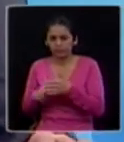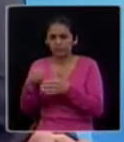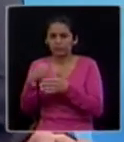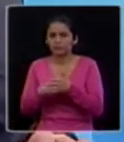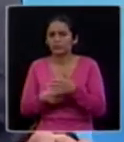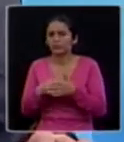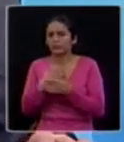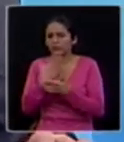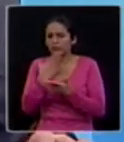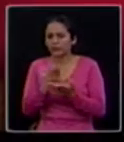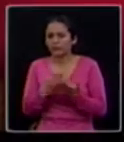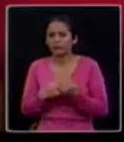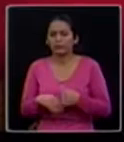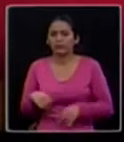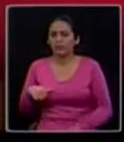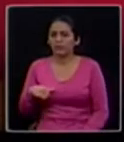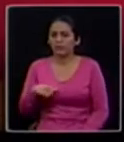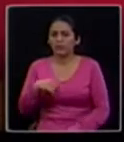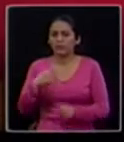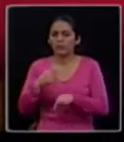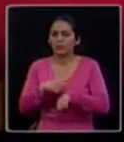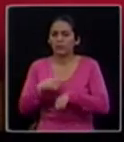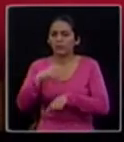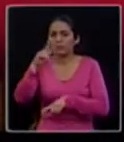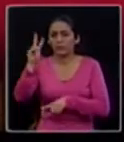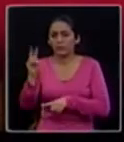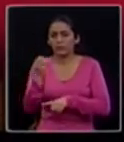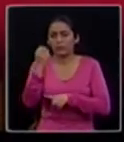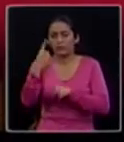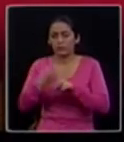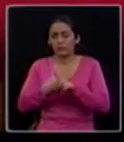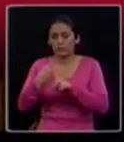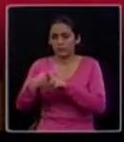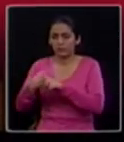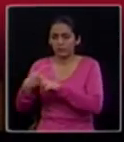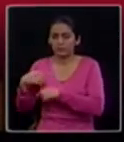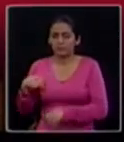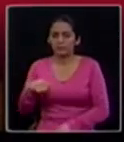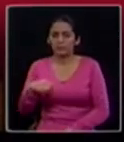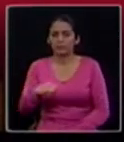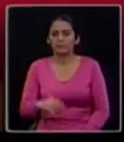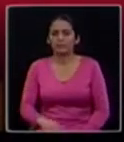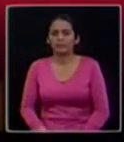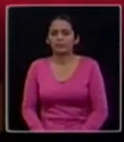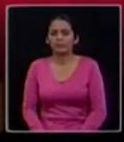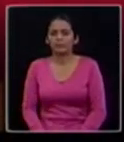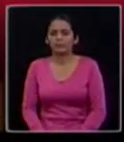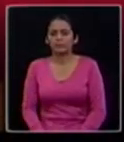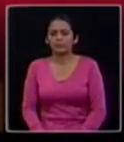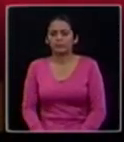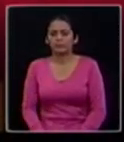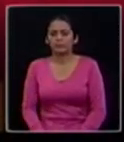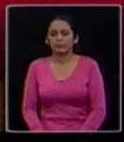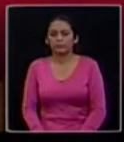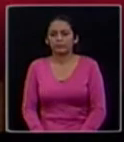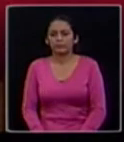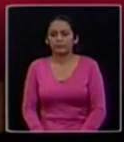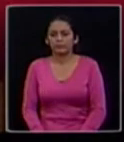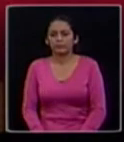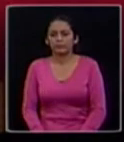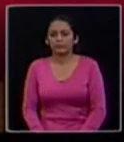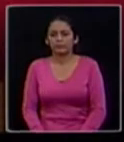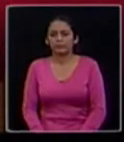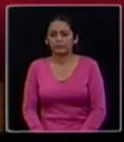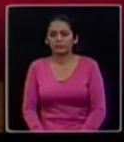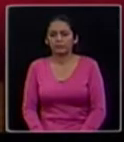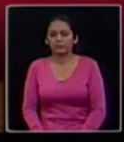fuerte durante estos 20 meses que le he mencionado, pero siempre tenemos que tener mejoras en cada una de las áreas. ¿Se valoró o no la situación